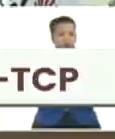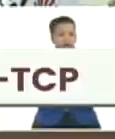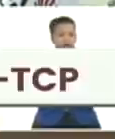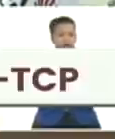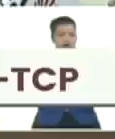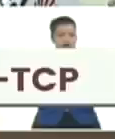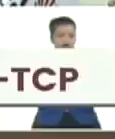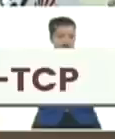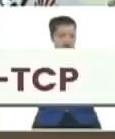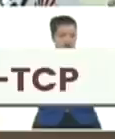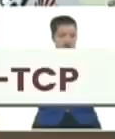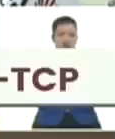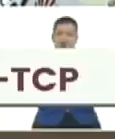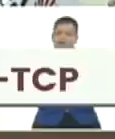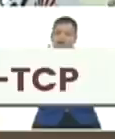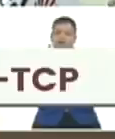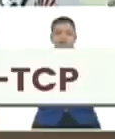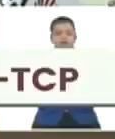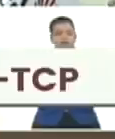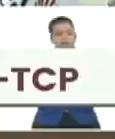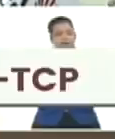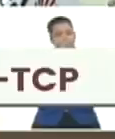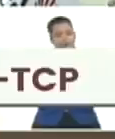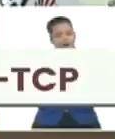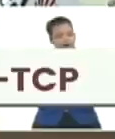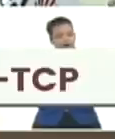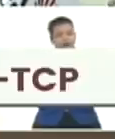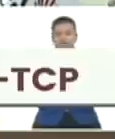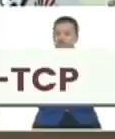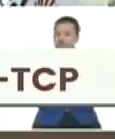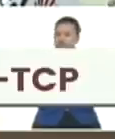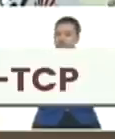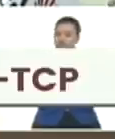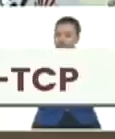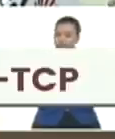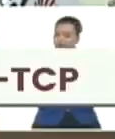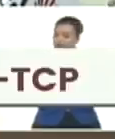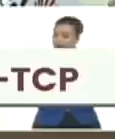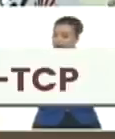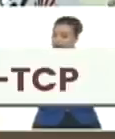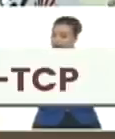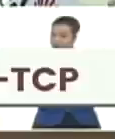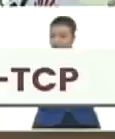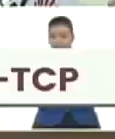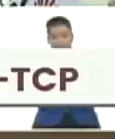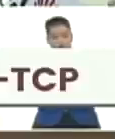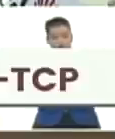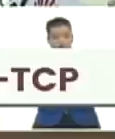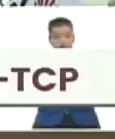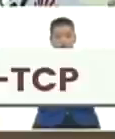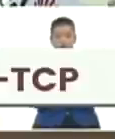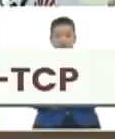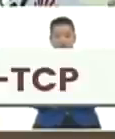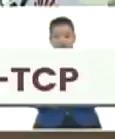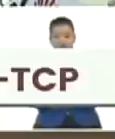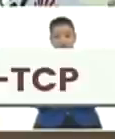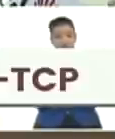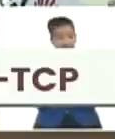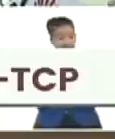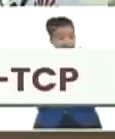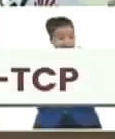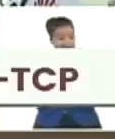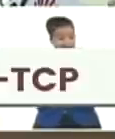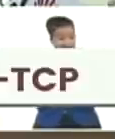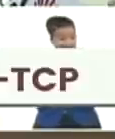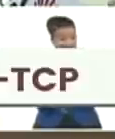solución pacífica de controversias y libre determinación de los pueblos. Tercero, reafirman